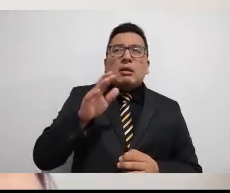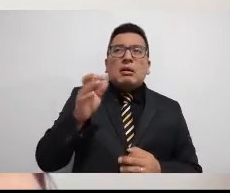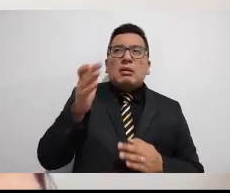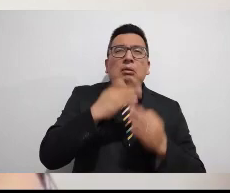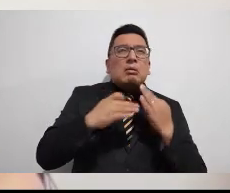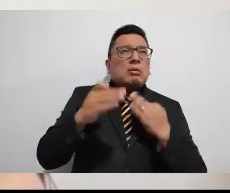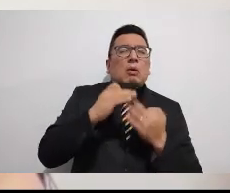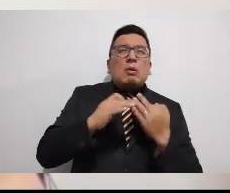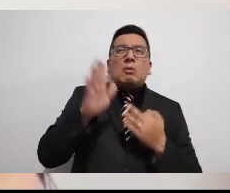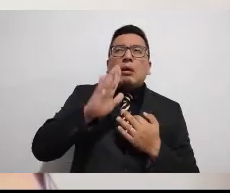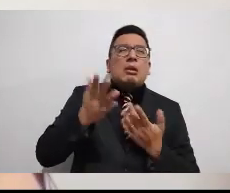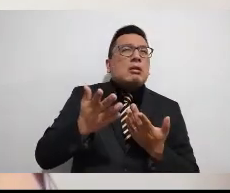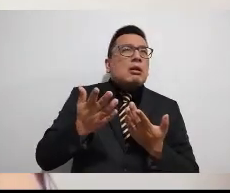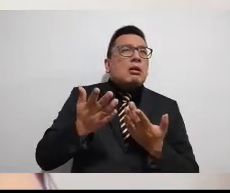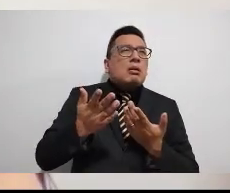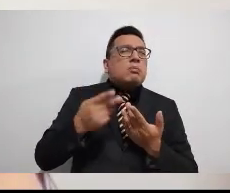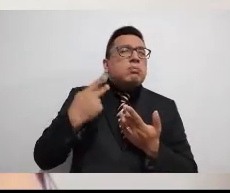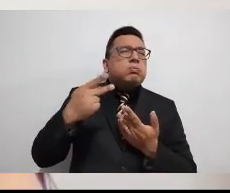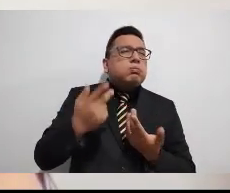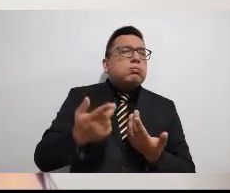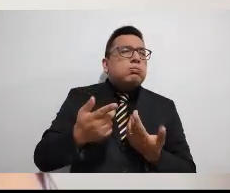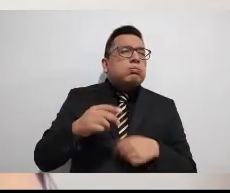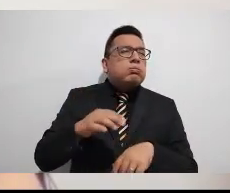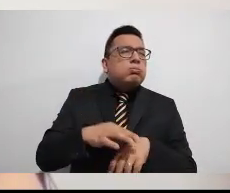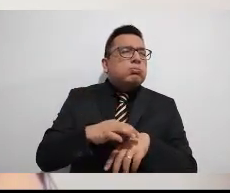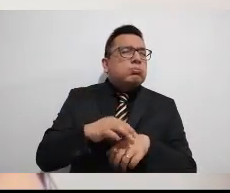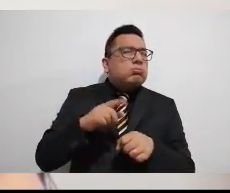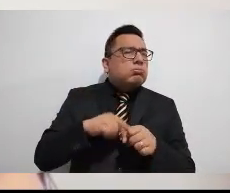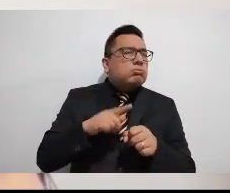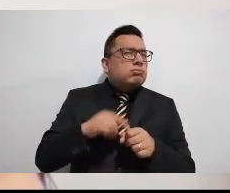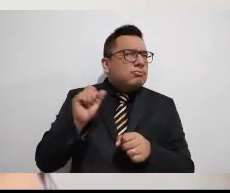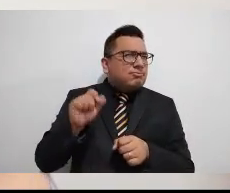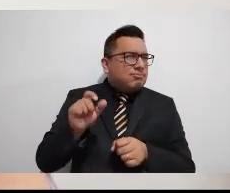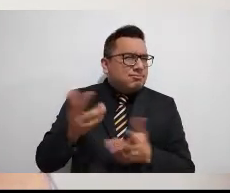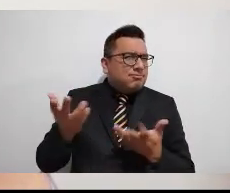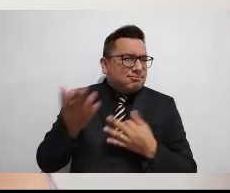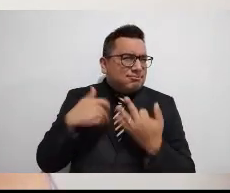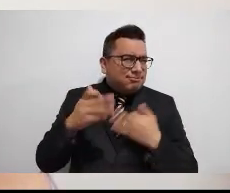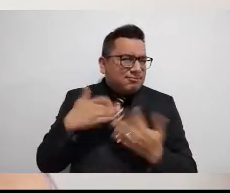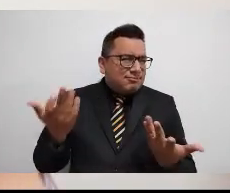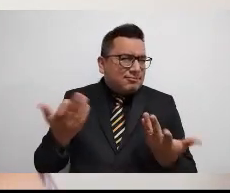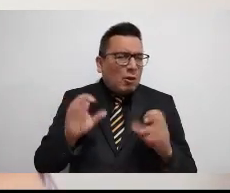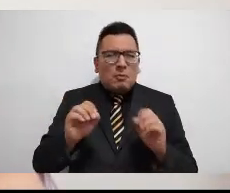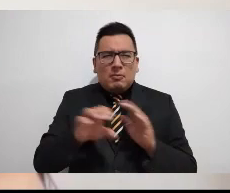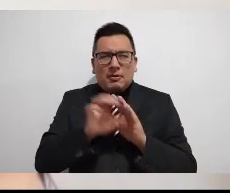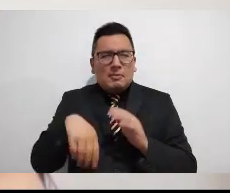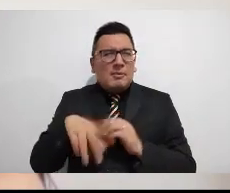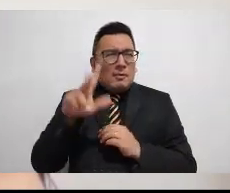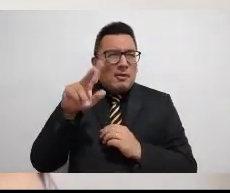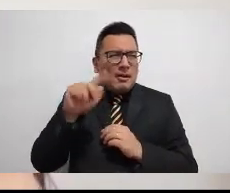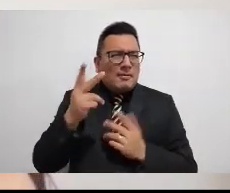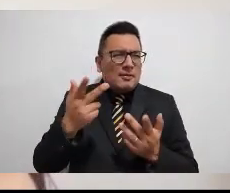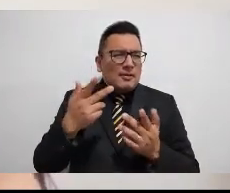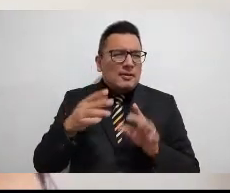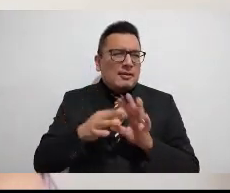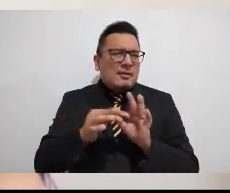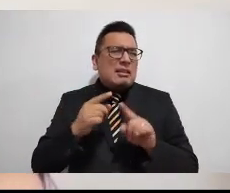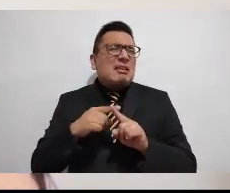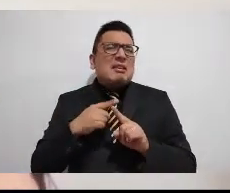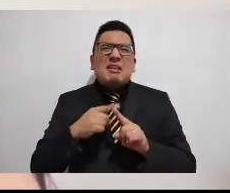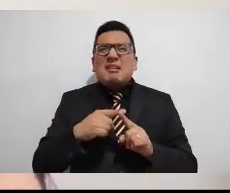piel de las personas que toman decisiones. Entonces, la televisión contribuye mucho. ¿Quiénes son los